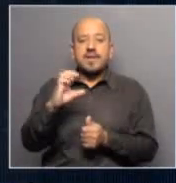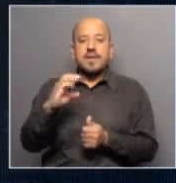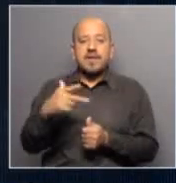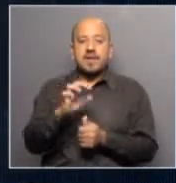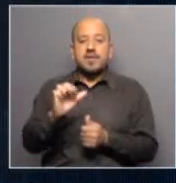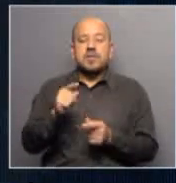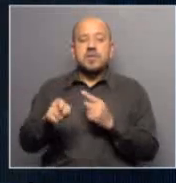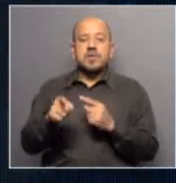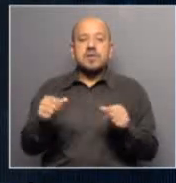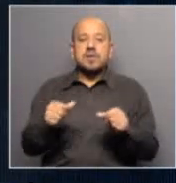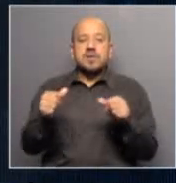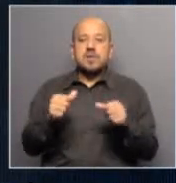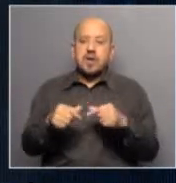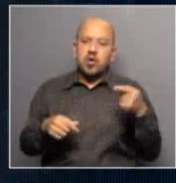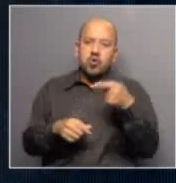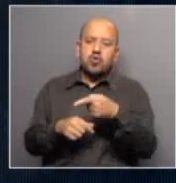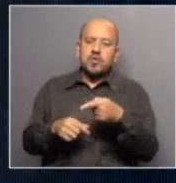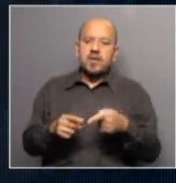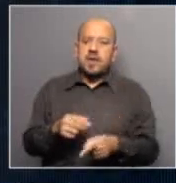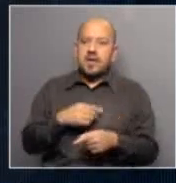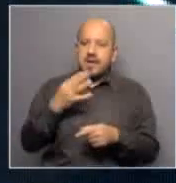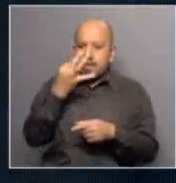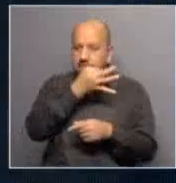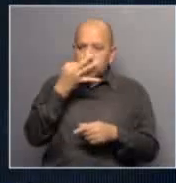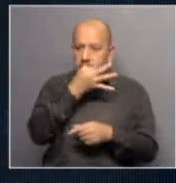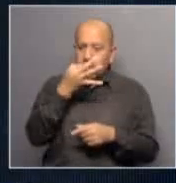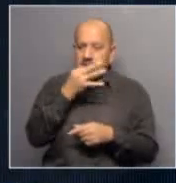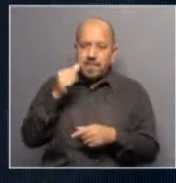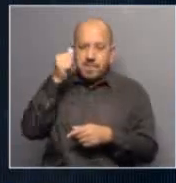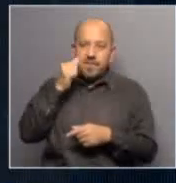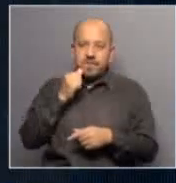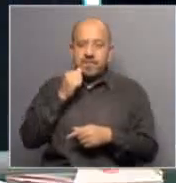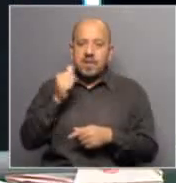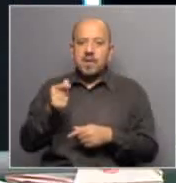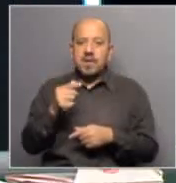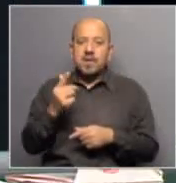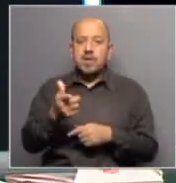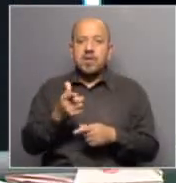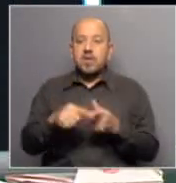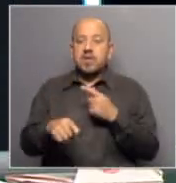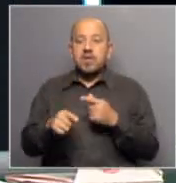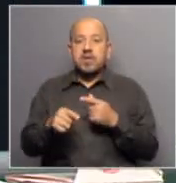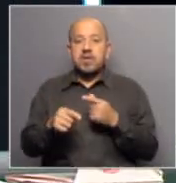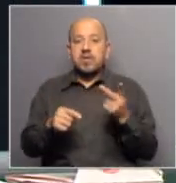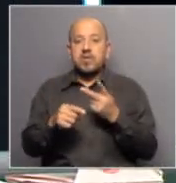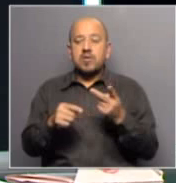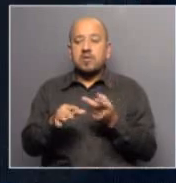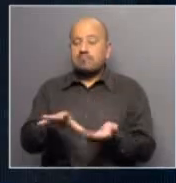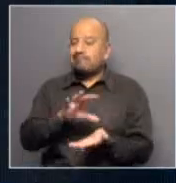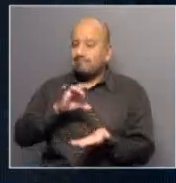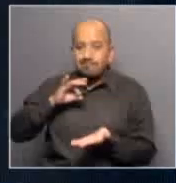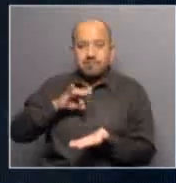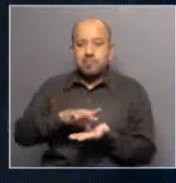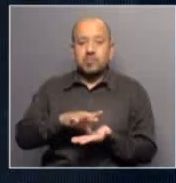un operativo en la lucha contra el narcotráfico, oficiales de policía que han sido barridos